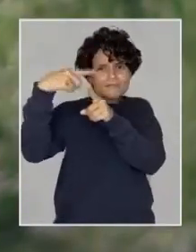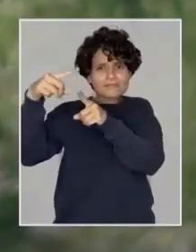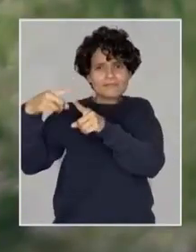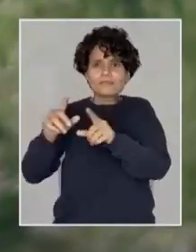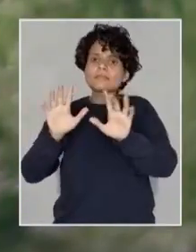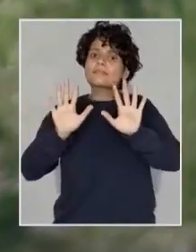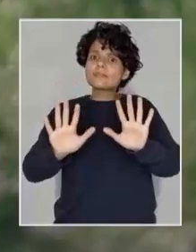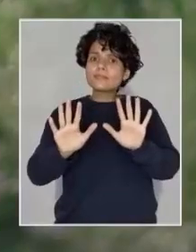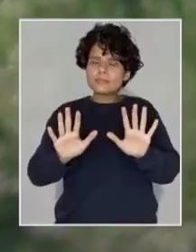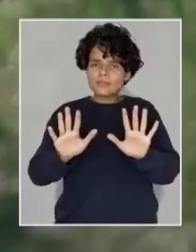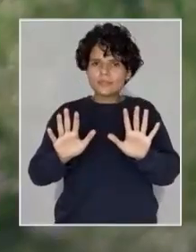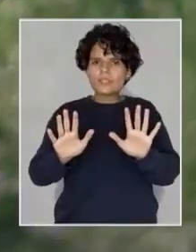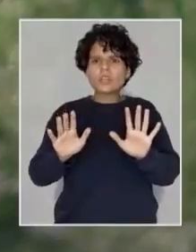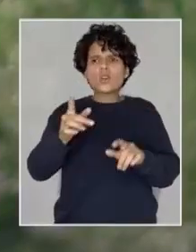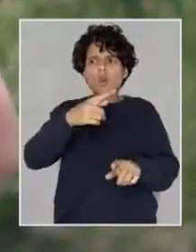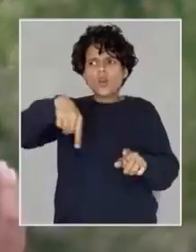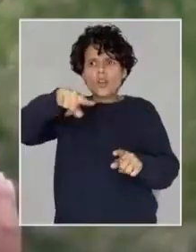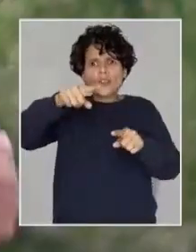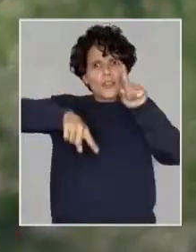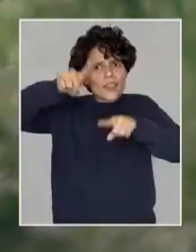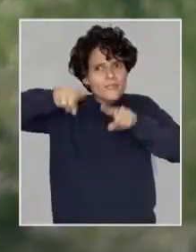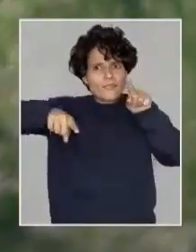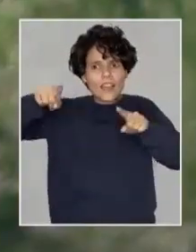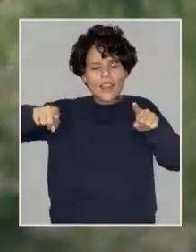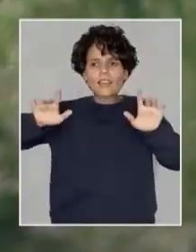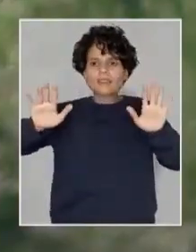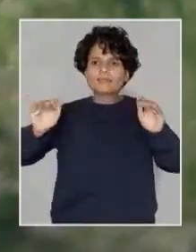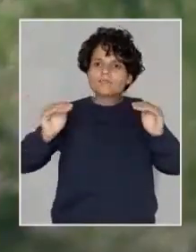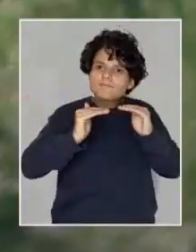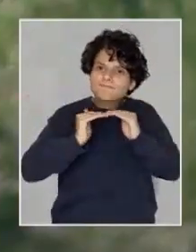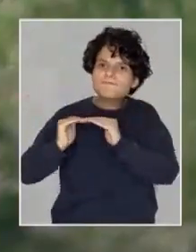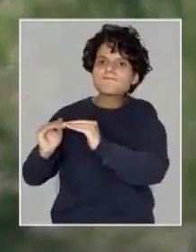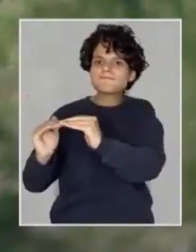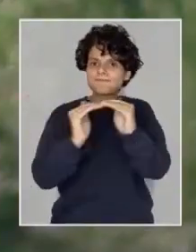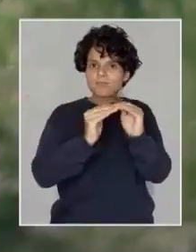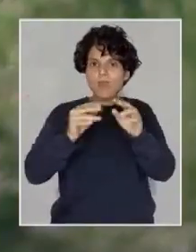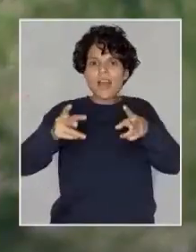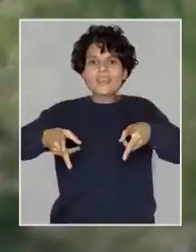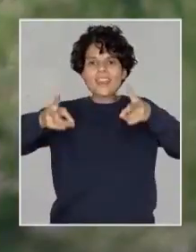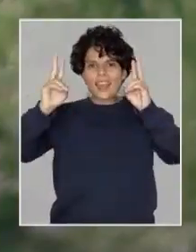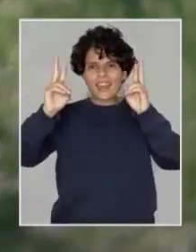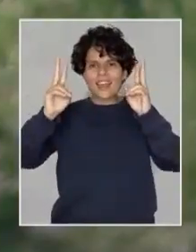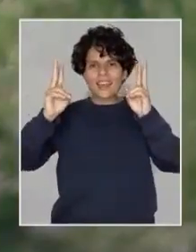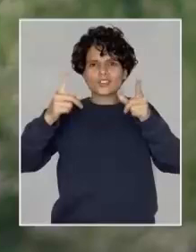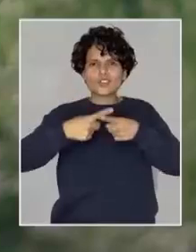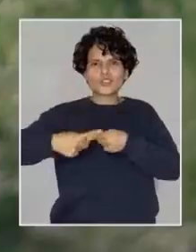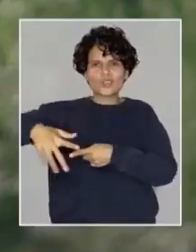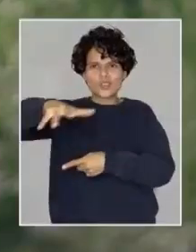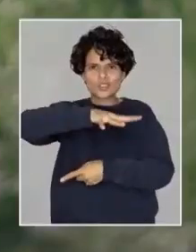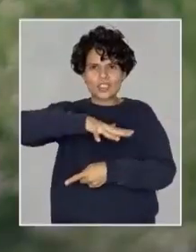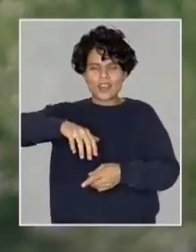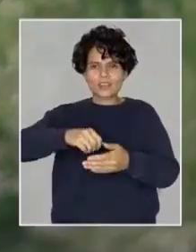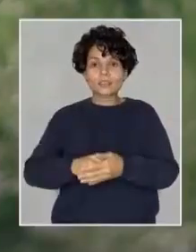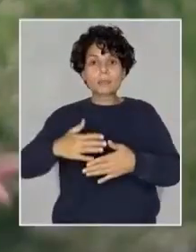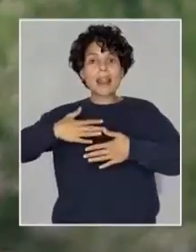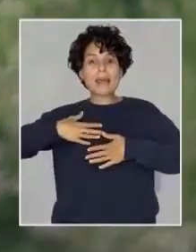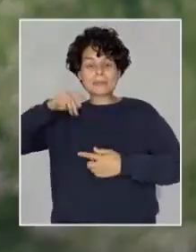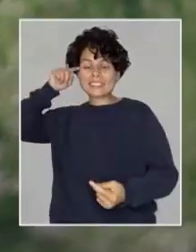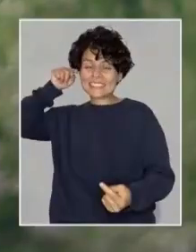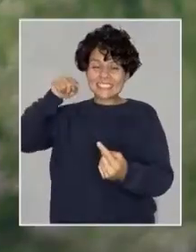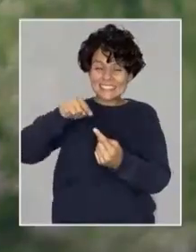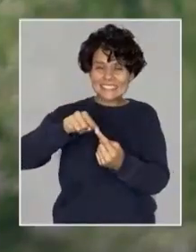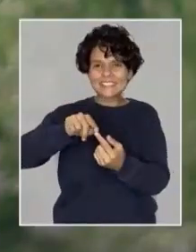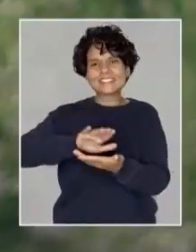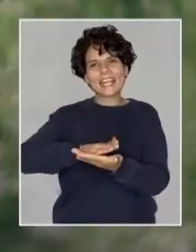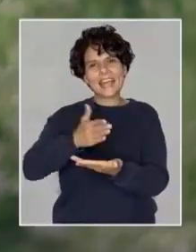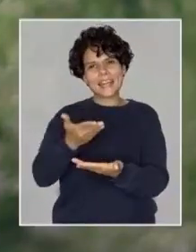hacer un país que logre, en nuestra diversidad, encontrarnos en algunos derechos sociales. Y en el que más me inspira,